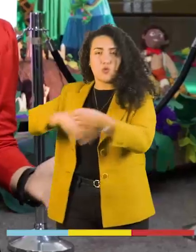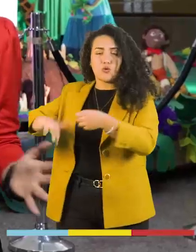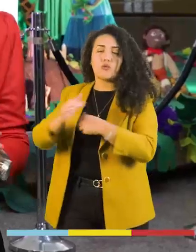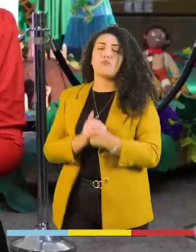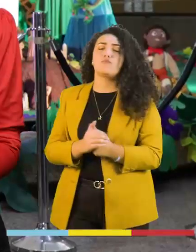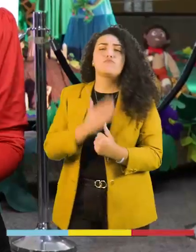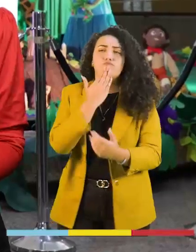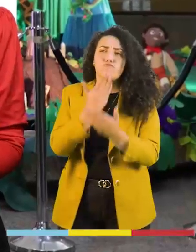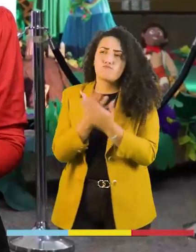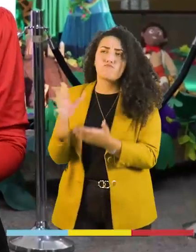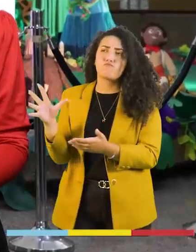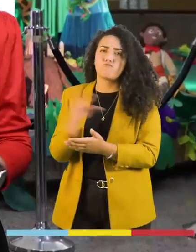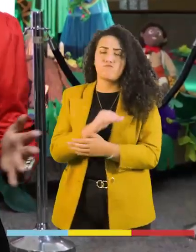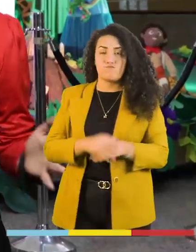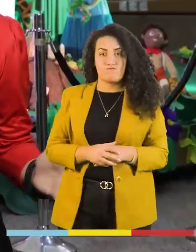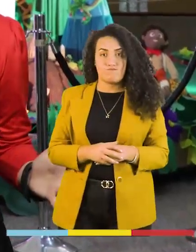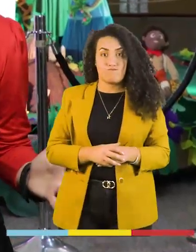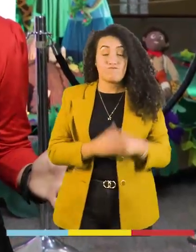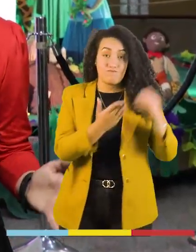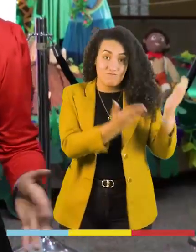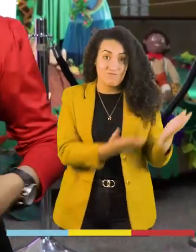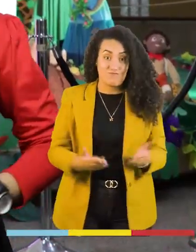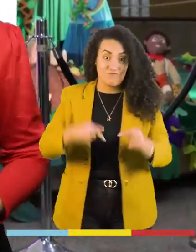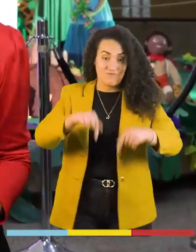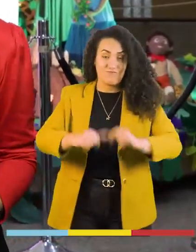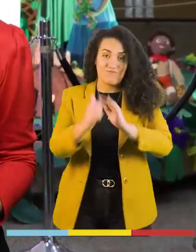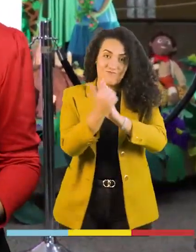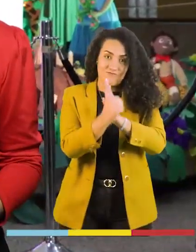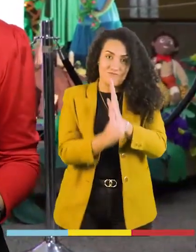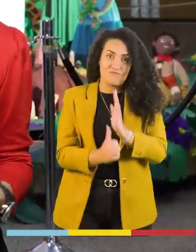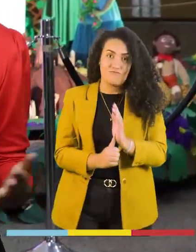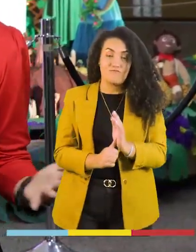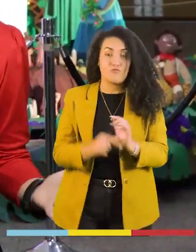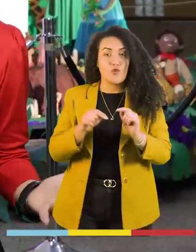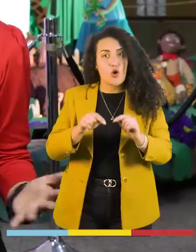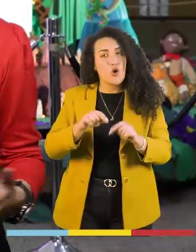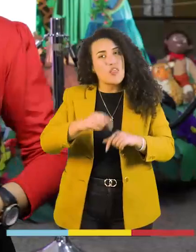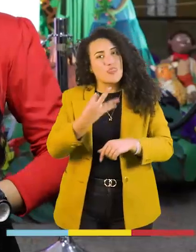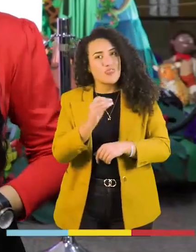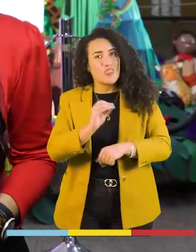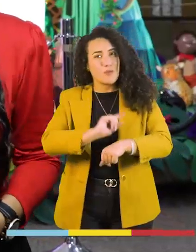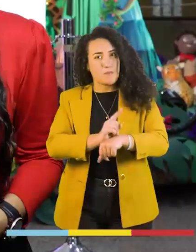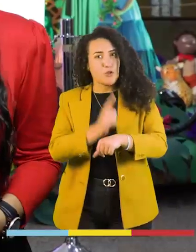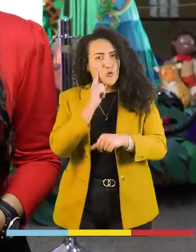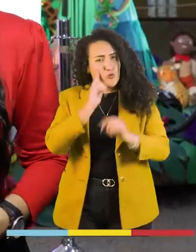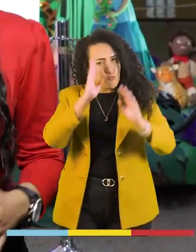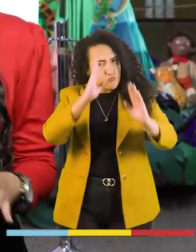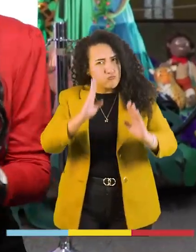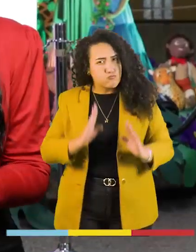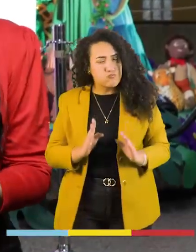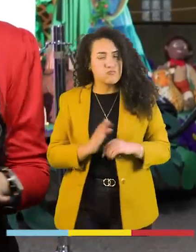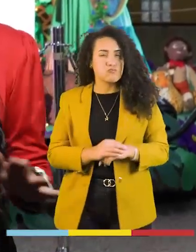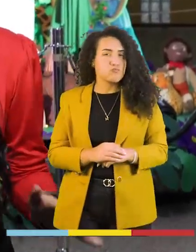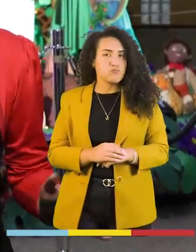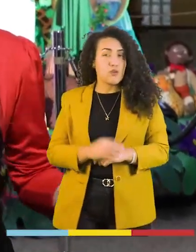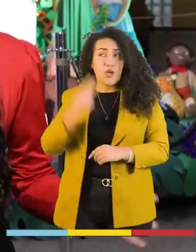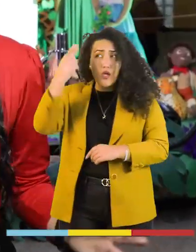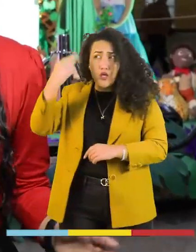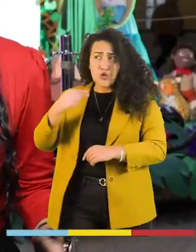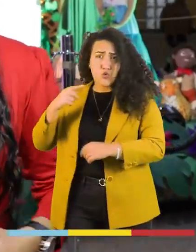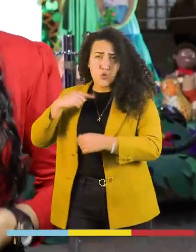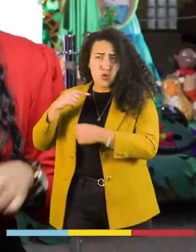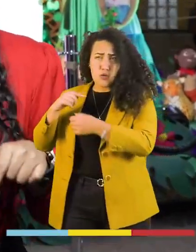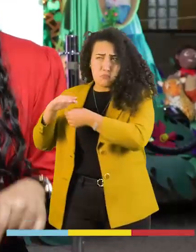esta forma, les damos la bienvenida a este capítulo y también los invitamos para que nos acompañen durante esta media hora y conozcan todas